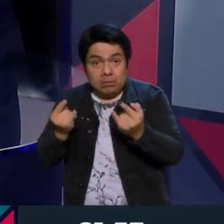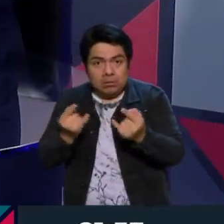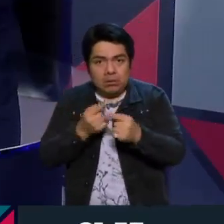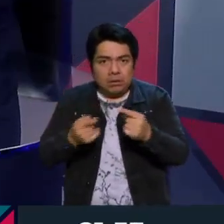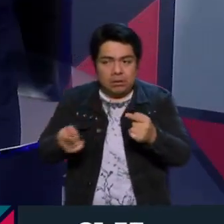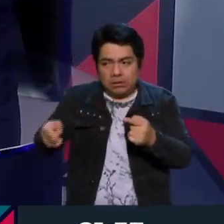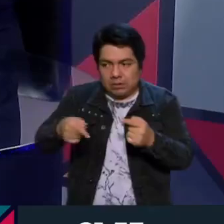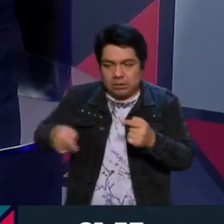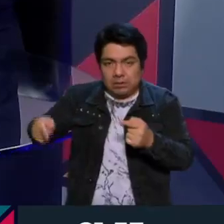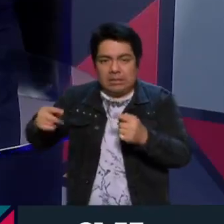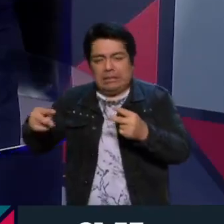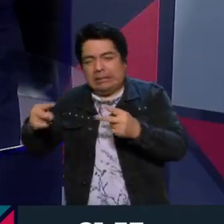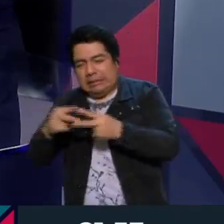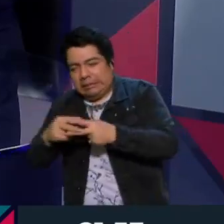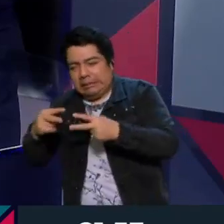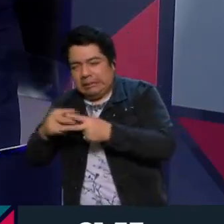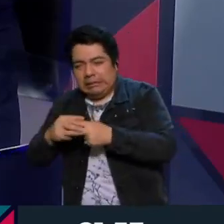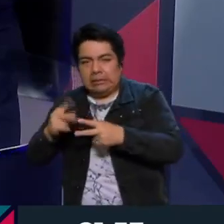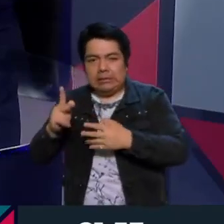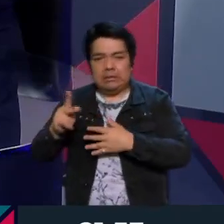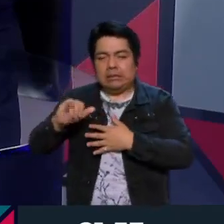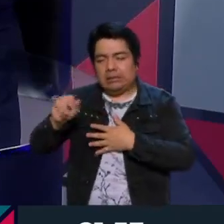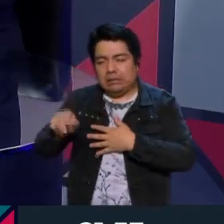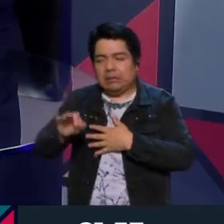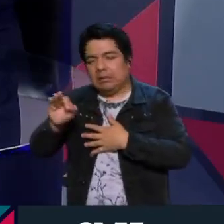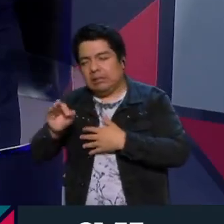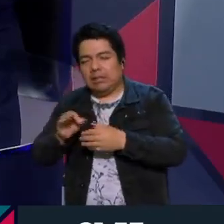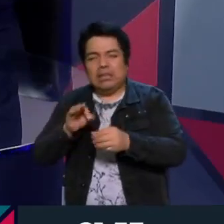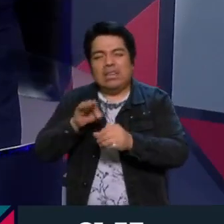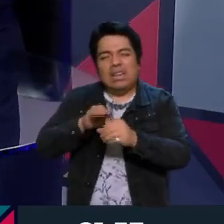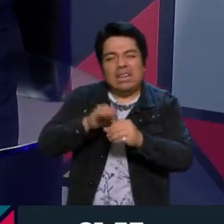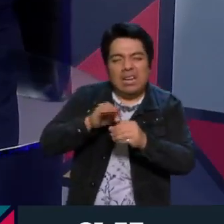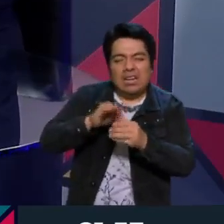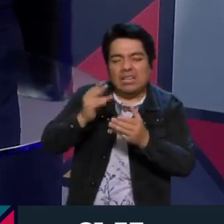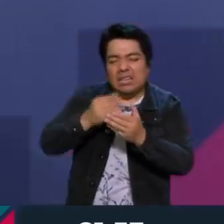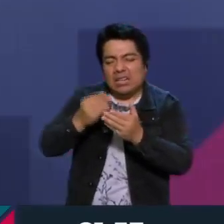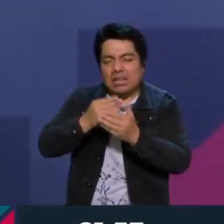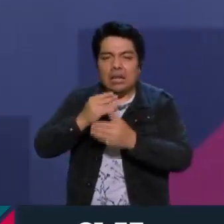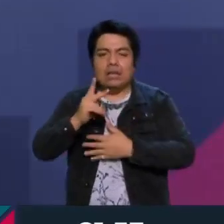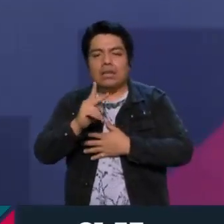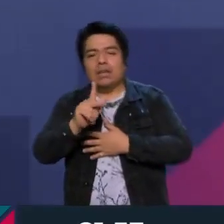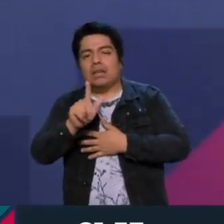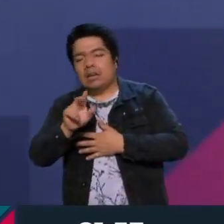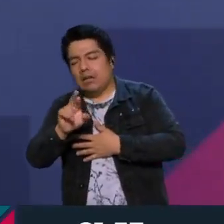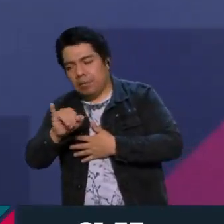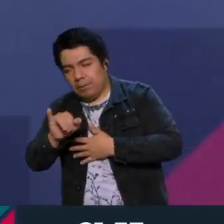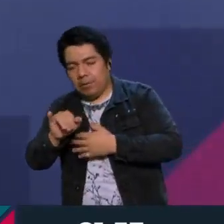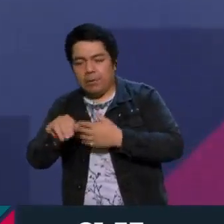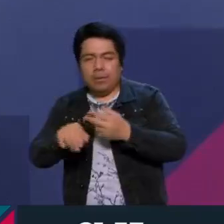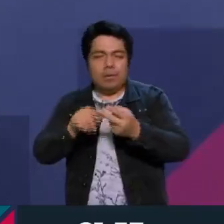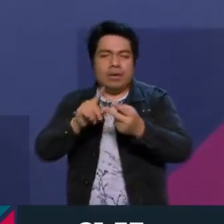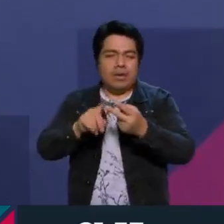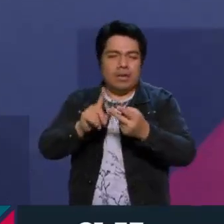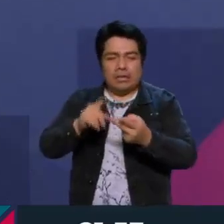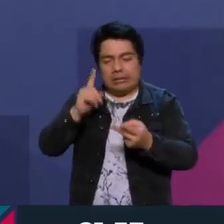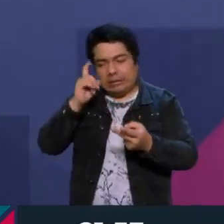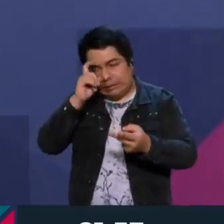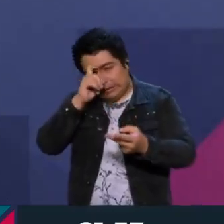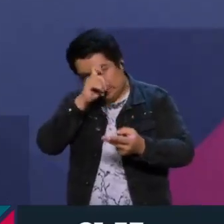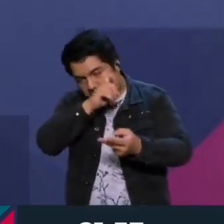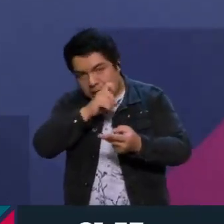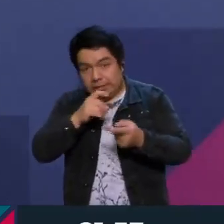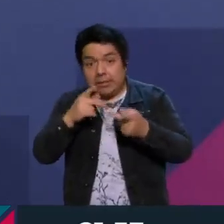esta pelea de que el conteo de los plurinominales y cómo se reparten, esta cosa tan complicada que mientras